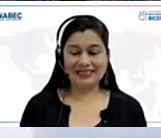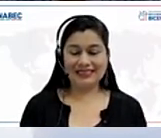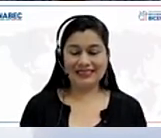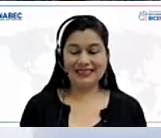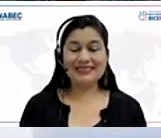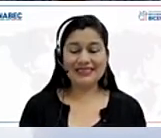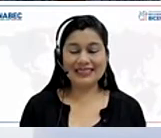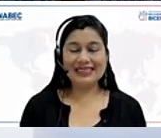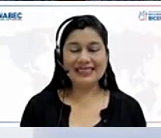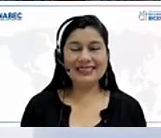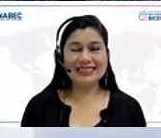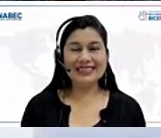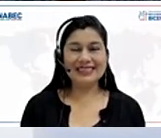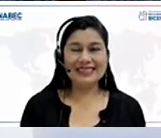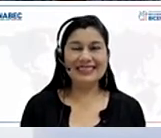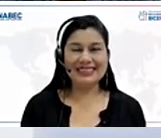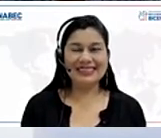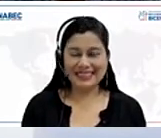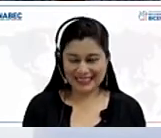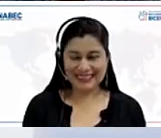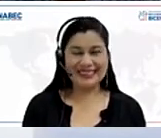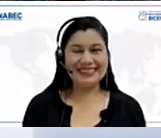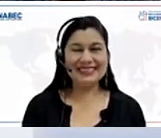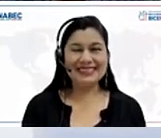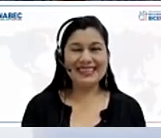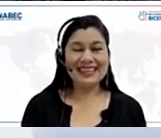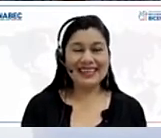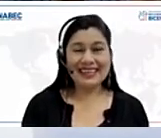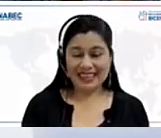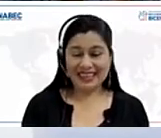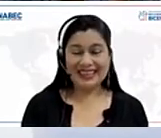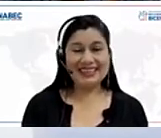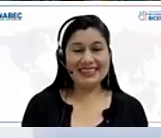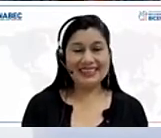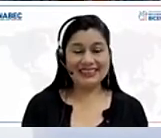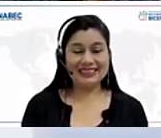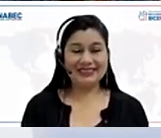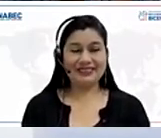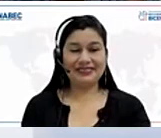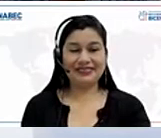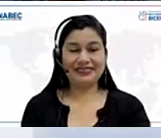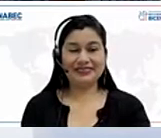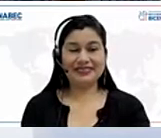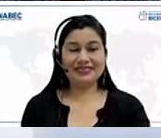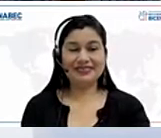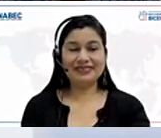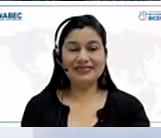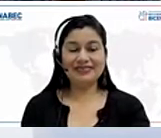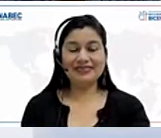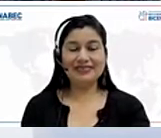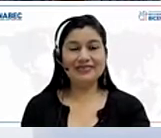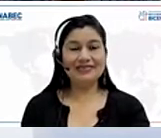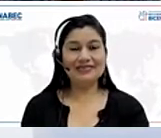¿no?, o ya políglota, tal vez, si ya tienes muchos idiomas. Y bueno, no necesariamente puede quedarse en básico, ¿no? Si uno